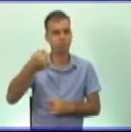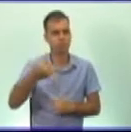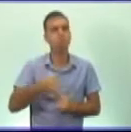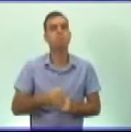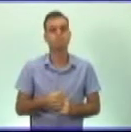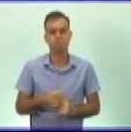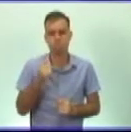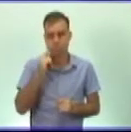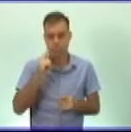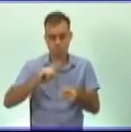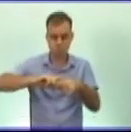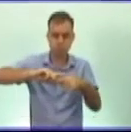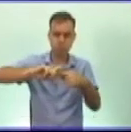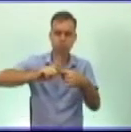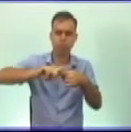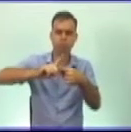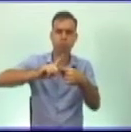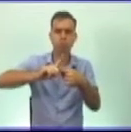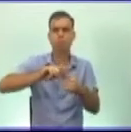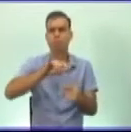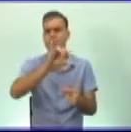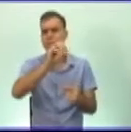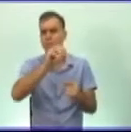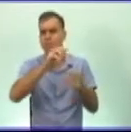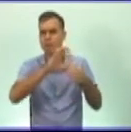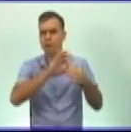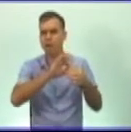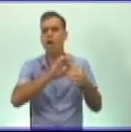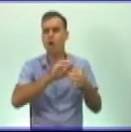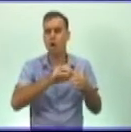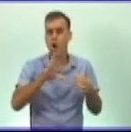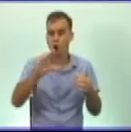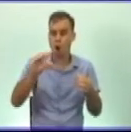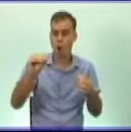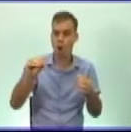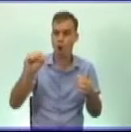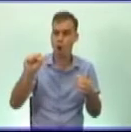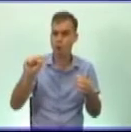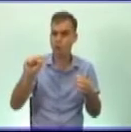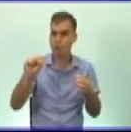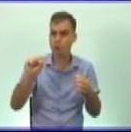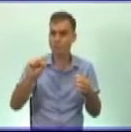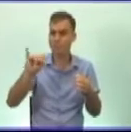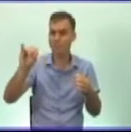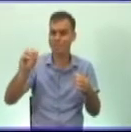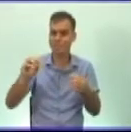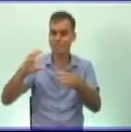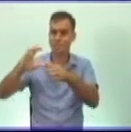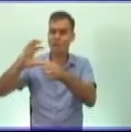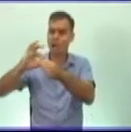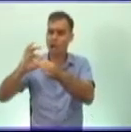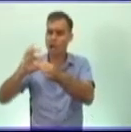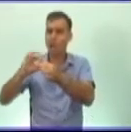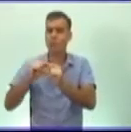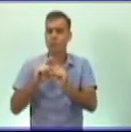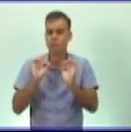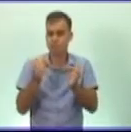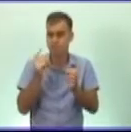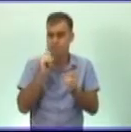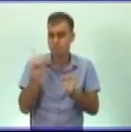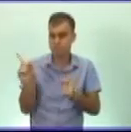decir que el coseno de 60 grados, que recuerden que es cateto adyacente sobre hipotenusa,